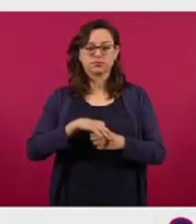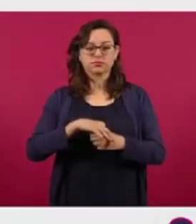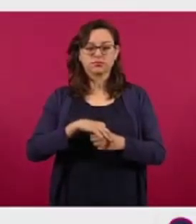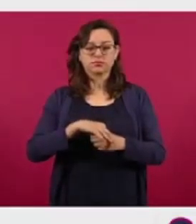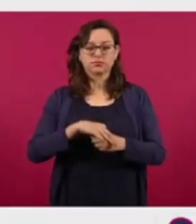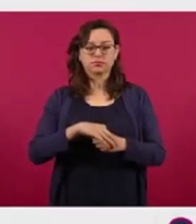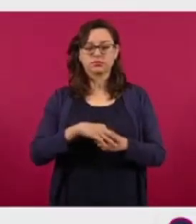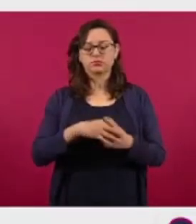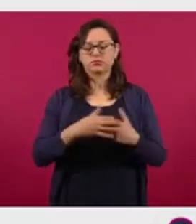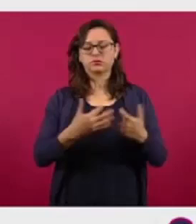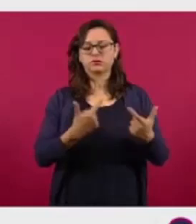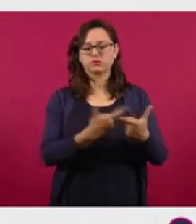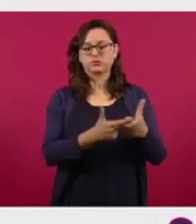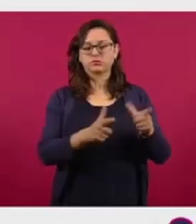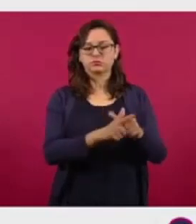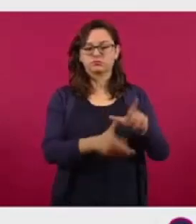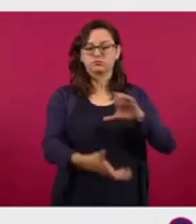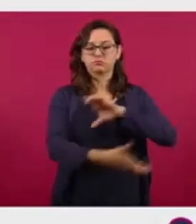coalición